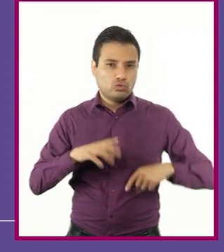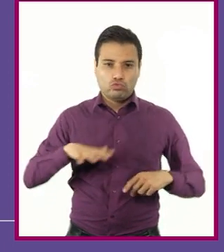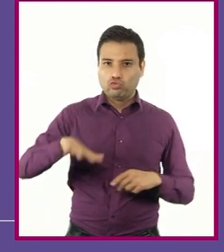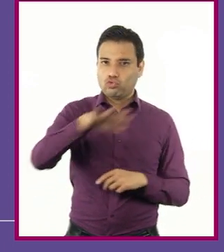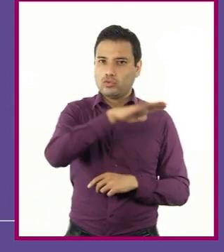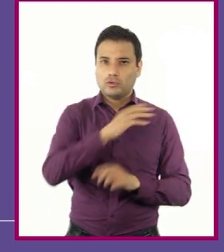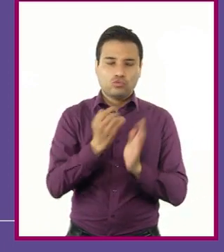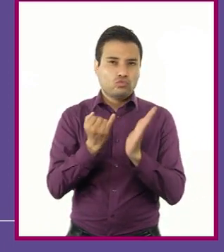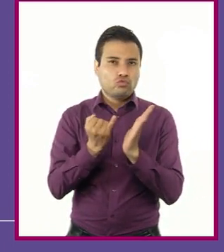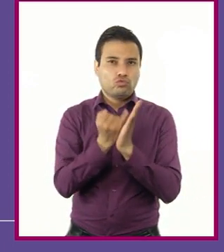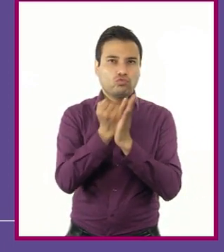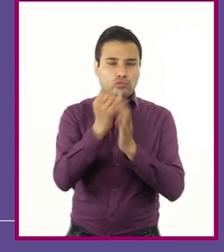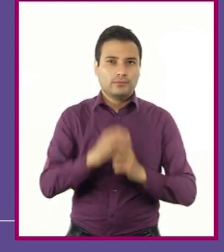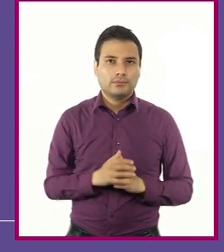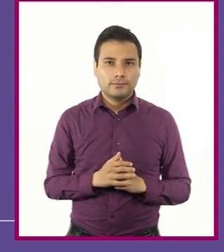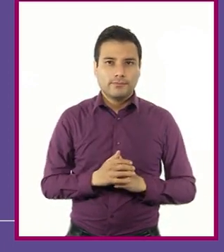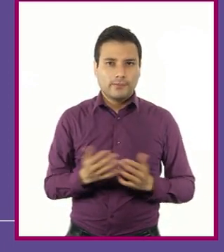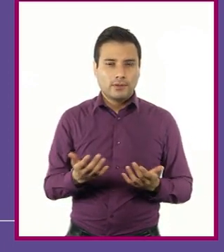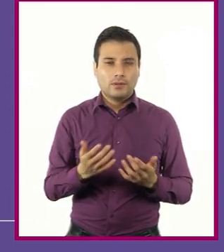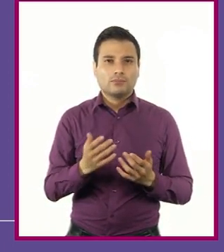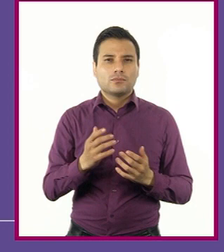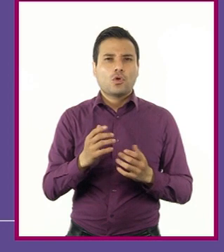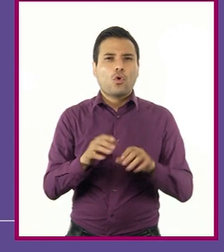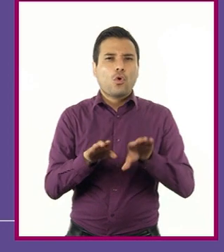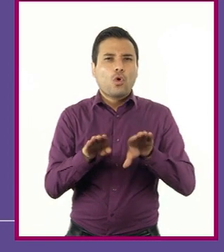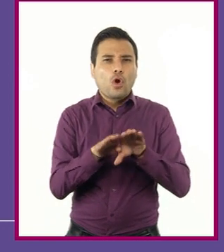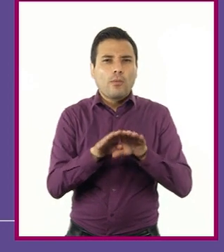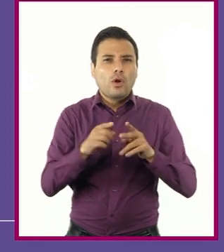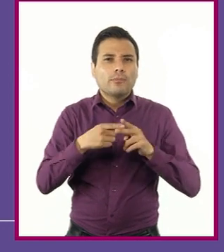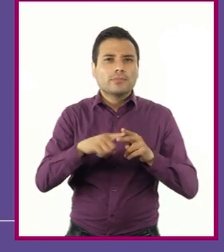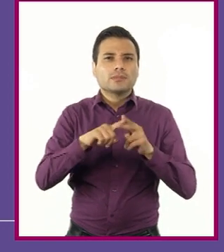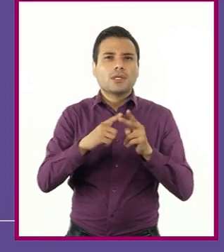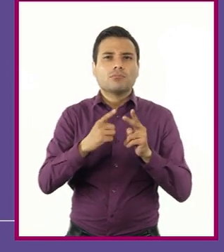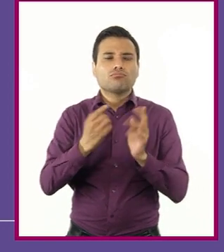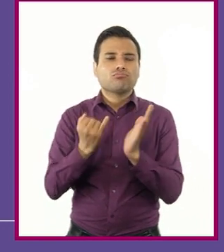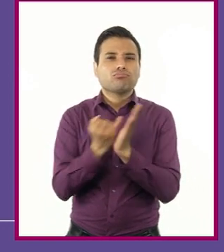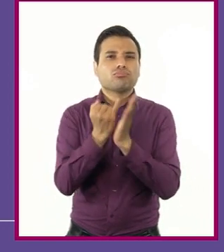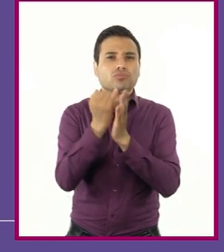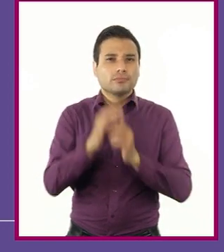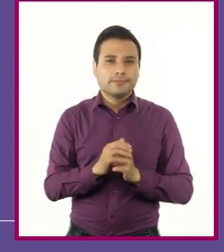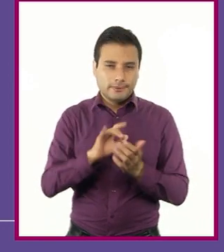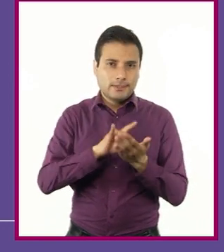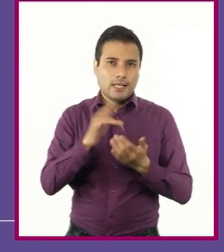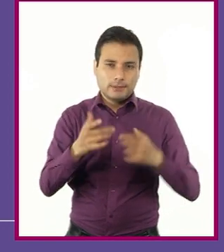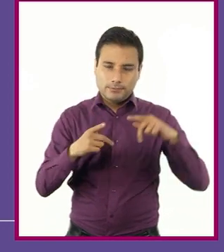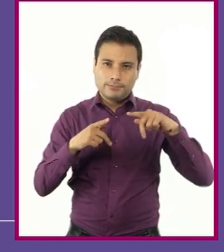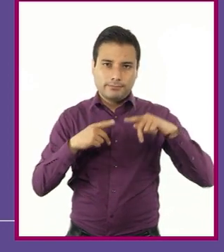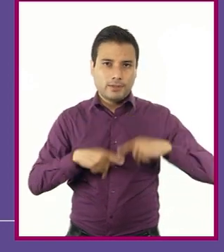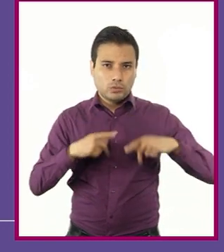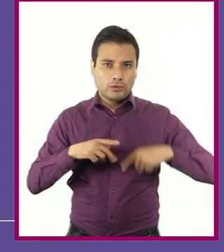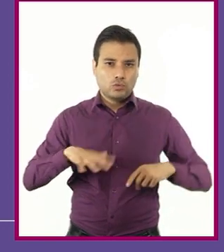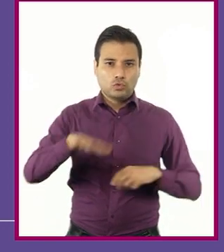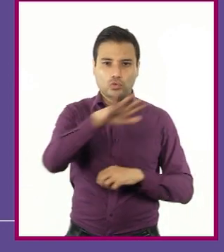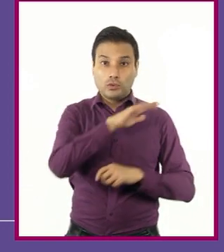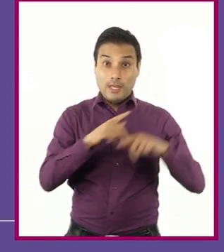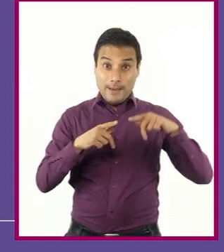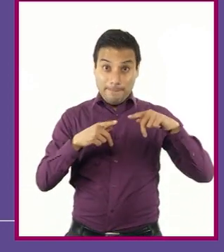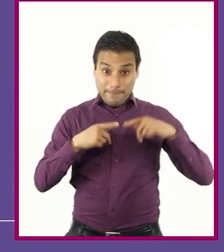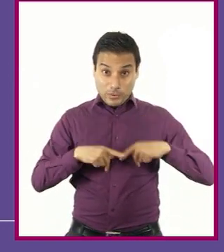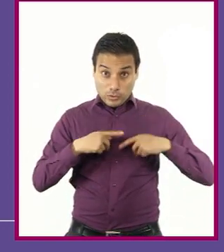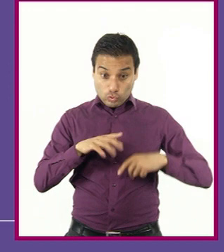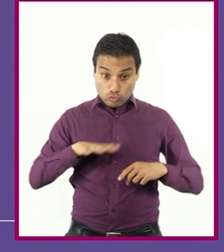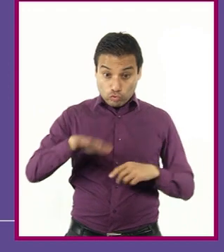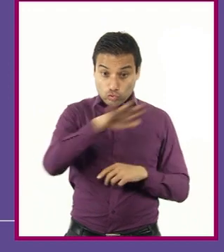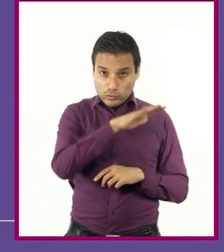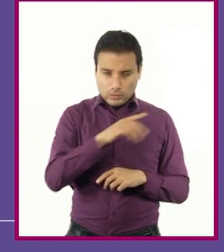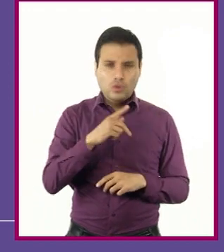poder público dimana del pueblo y se instituye para beneficio de éste. El pueblo tiene en todo tiempo el inalienable derecho